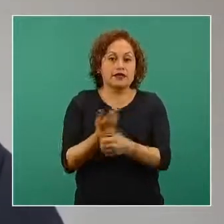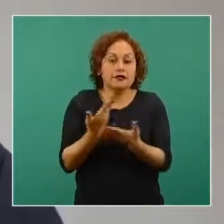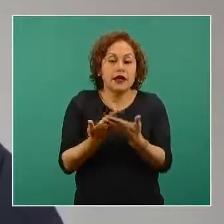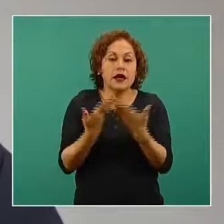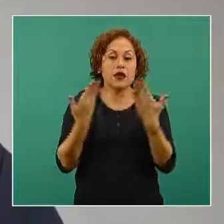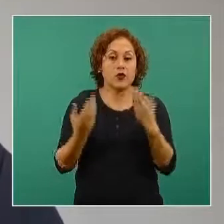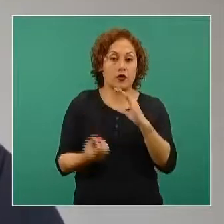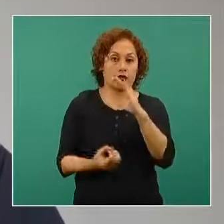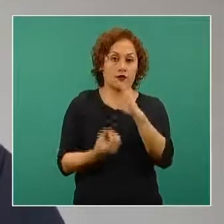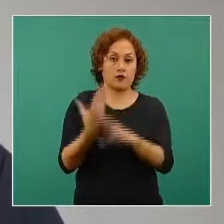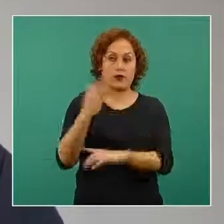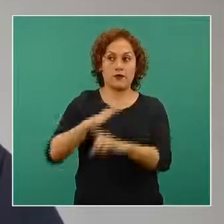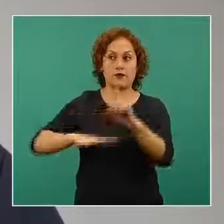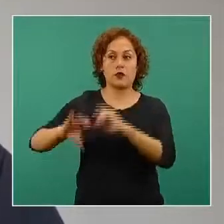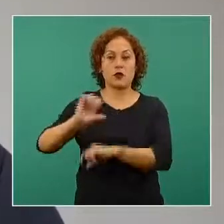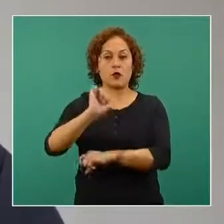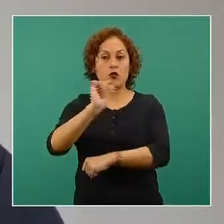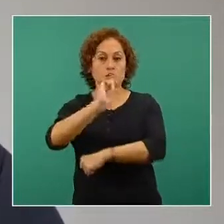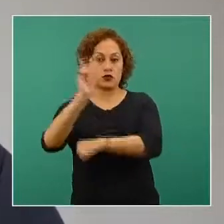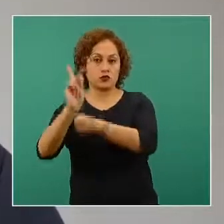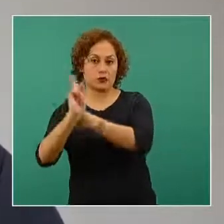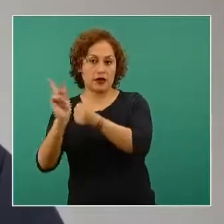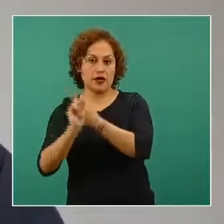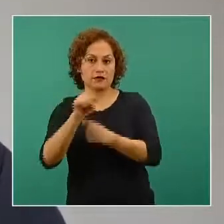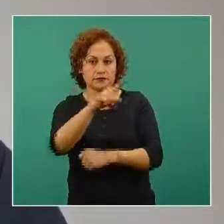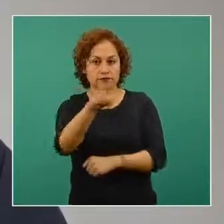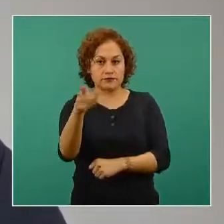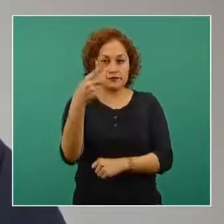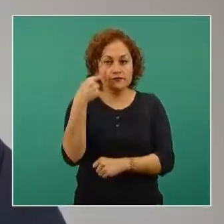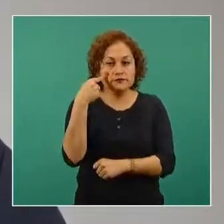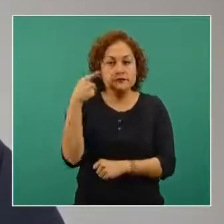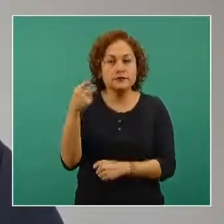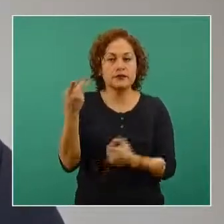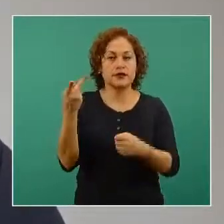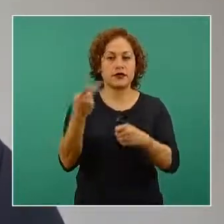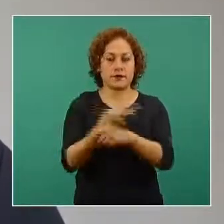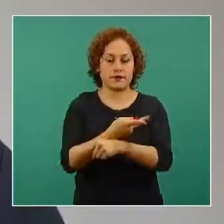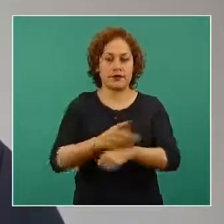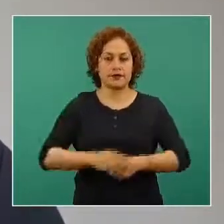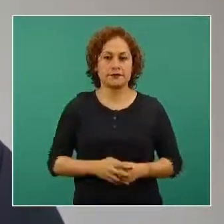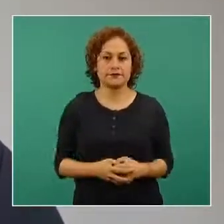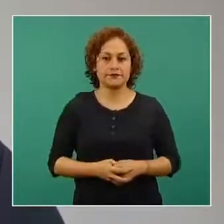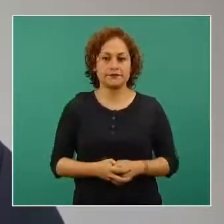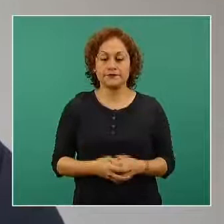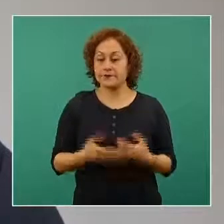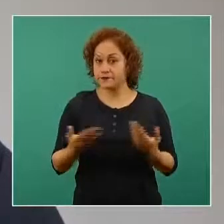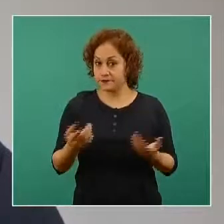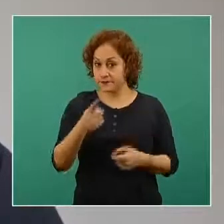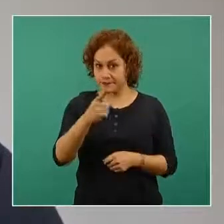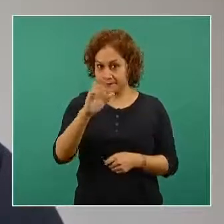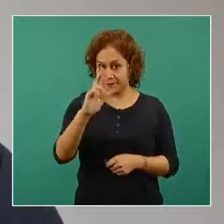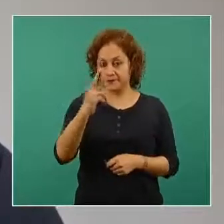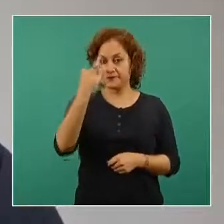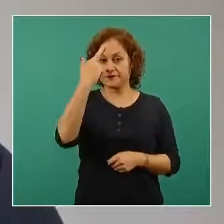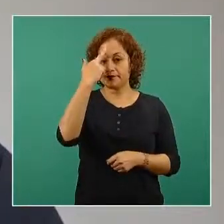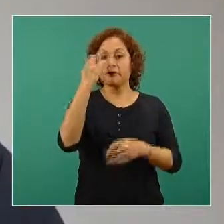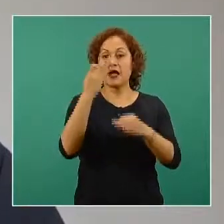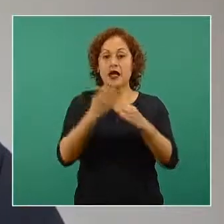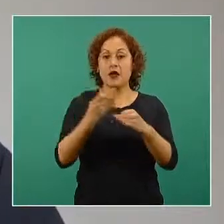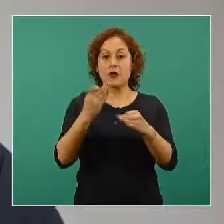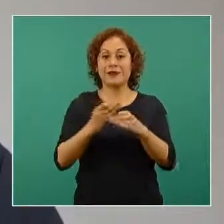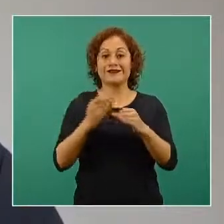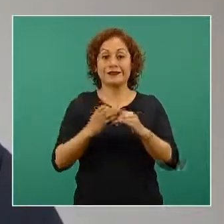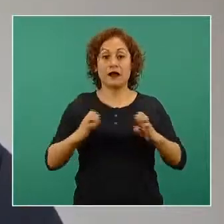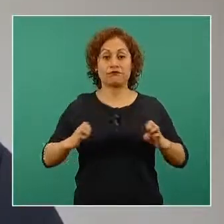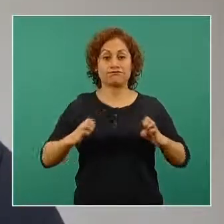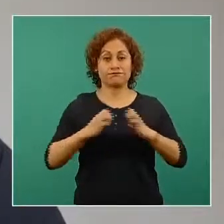poco la percepción de lo que está sucediendo también en otras regiones del mundo. Recordemos que estamos en el marco de una pandemia en